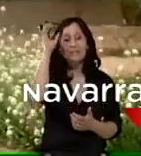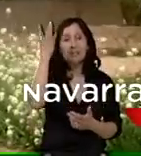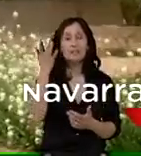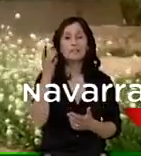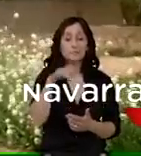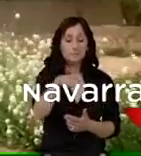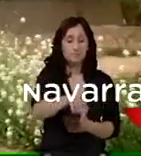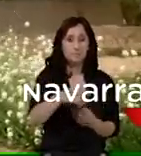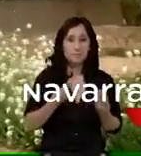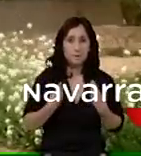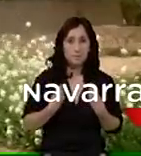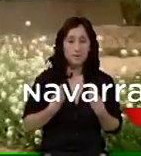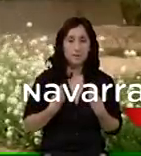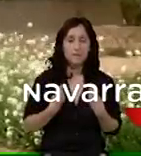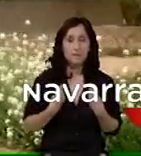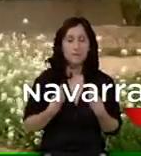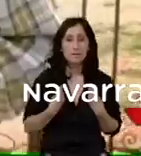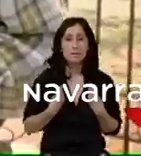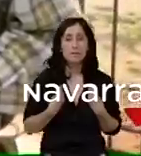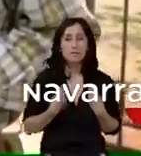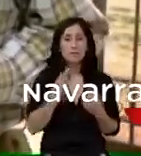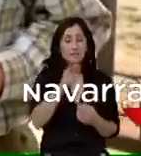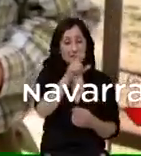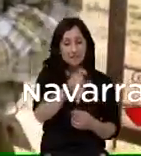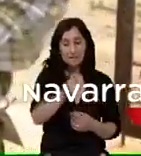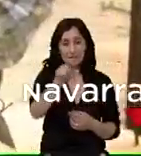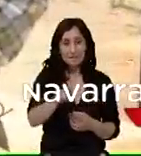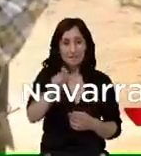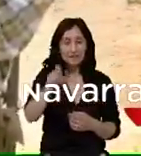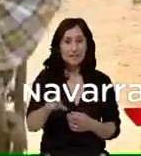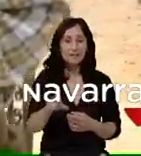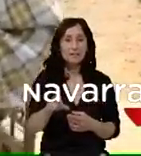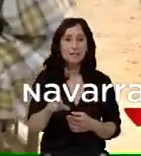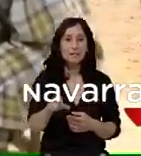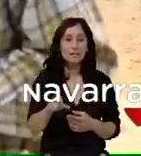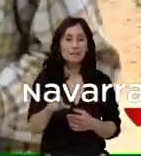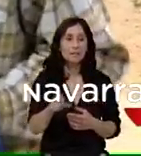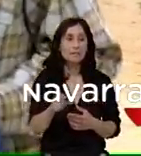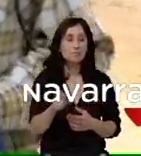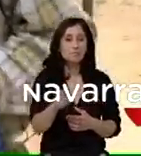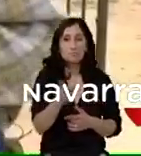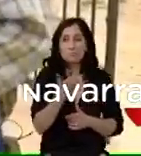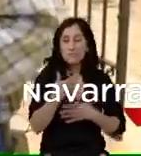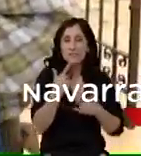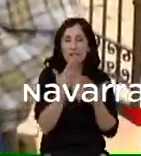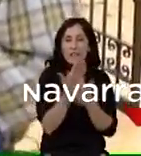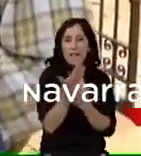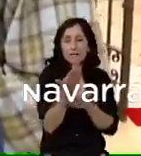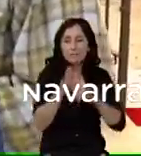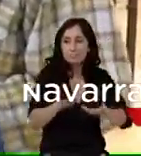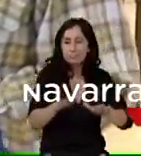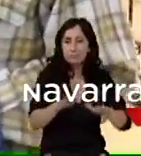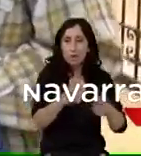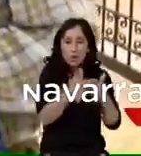vivir aquí y compartir con la gente y las personas que quieran pasar unos días con nosotros,